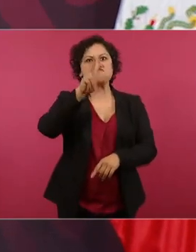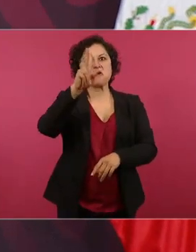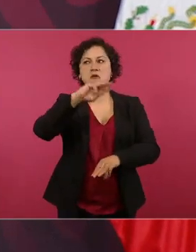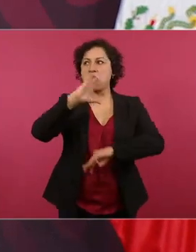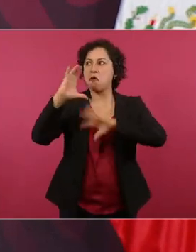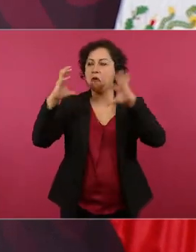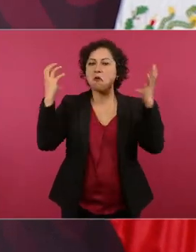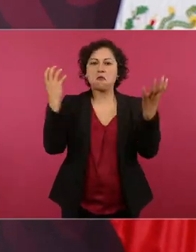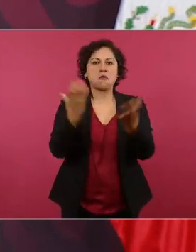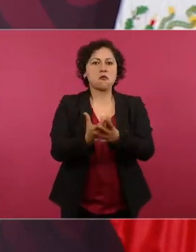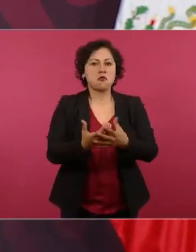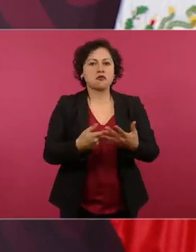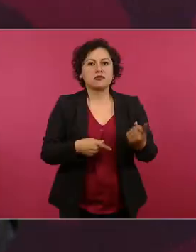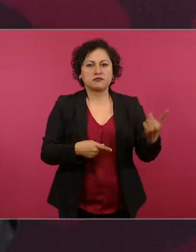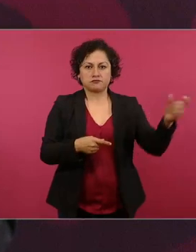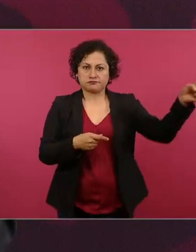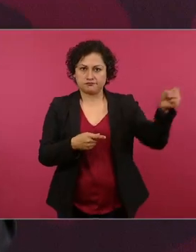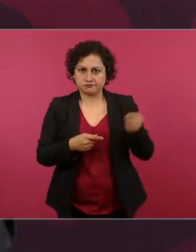la esfera